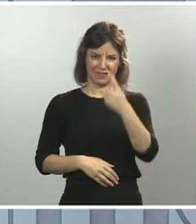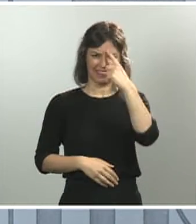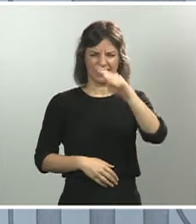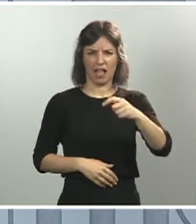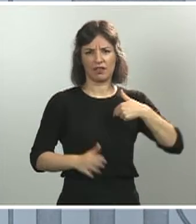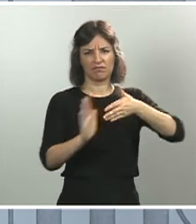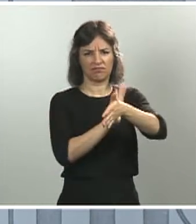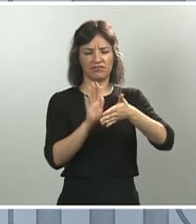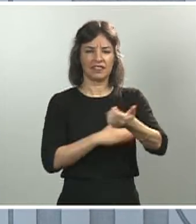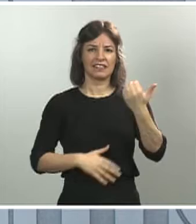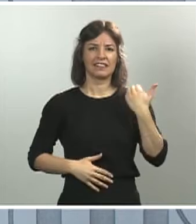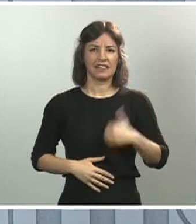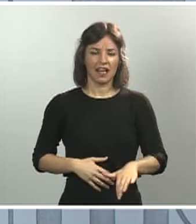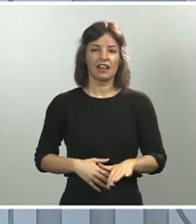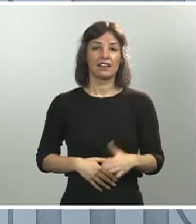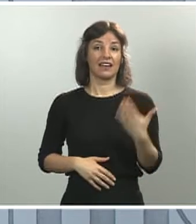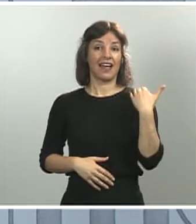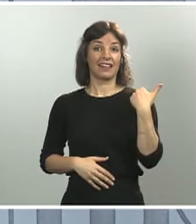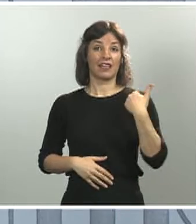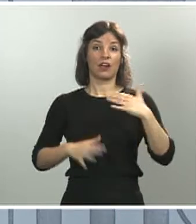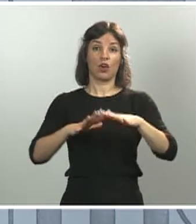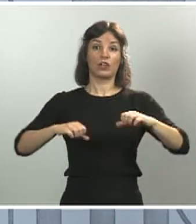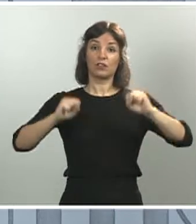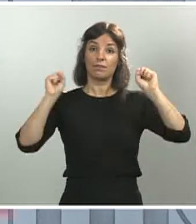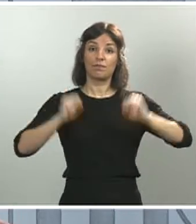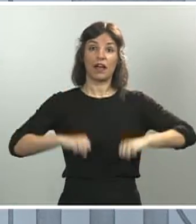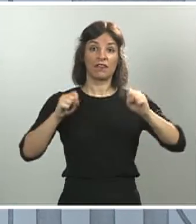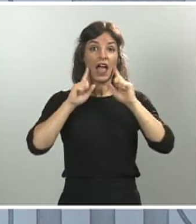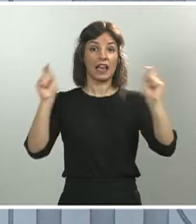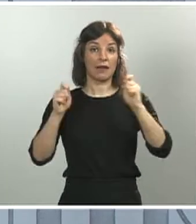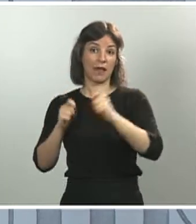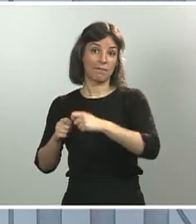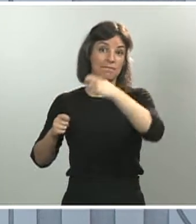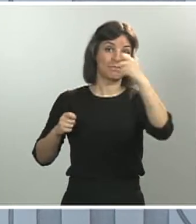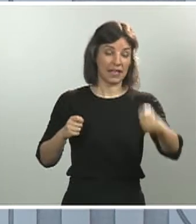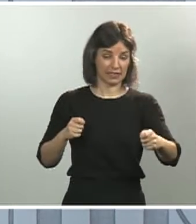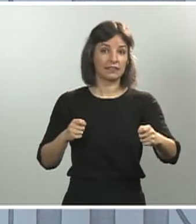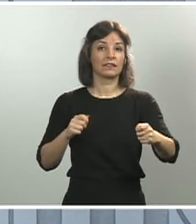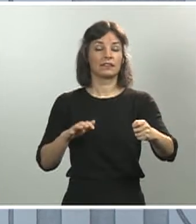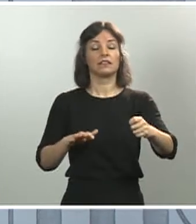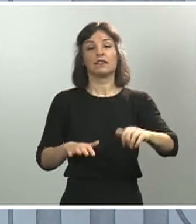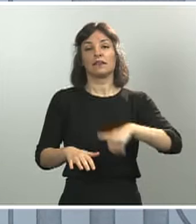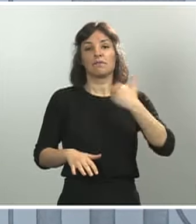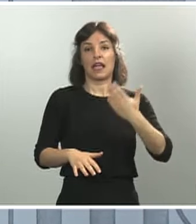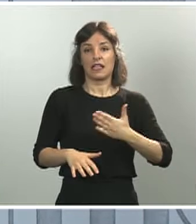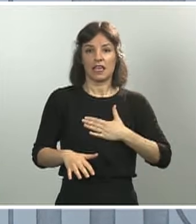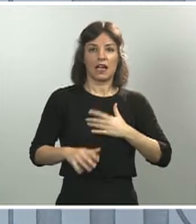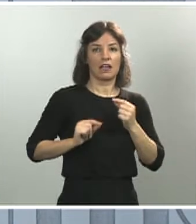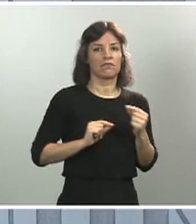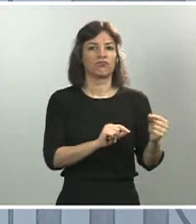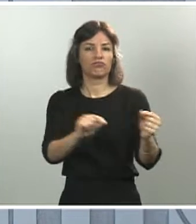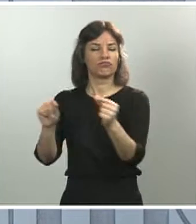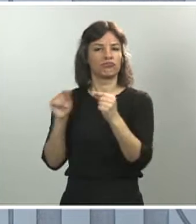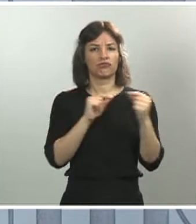que en los términos en que fue autorizado ayer por el Congreso la prórroga del estado de alarma y que mañana va a ser discutido y sometido a consideración del